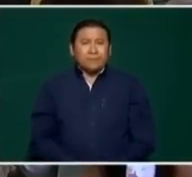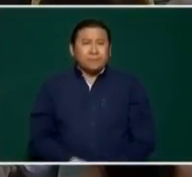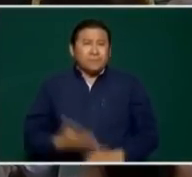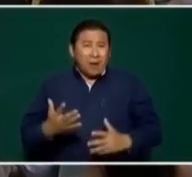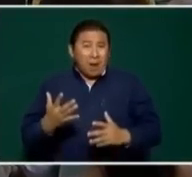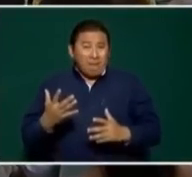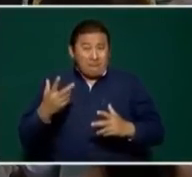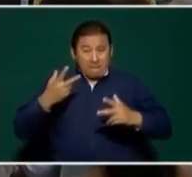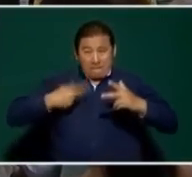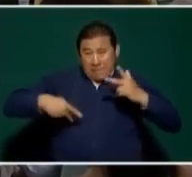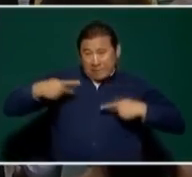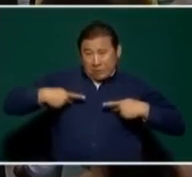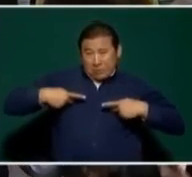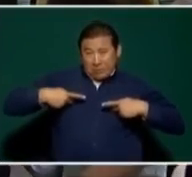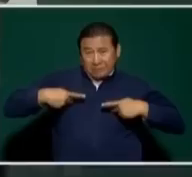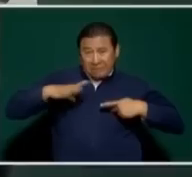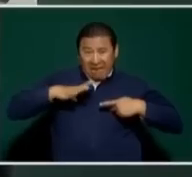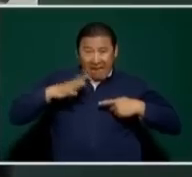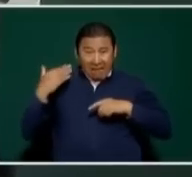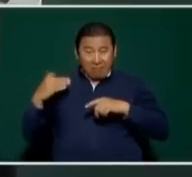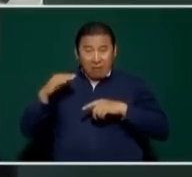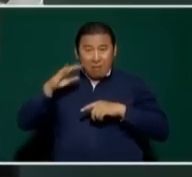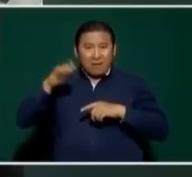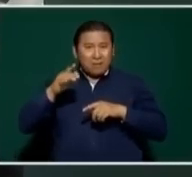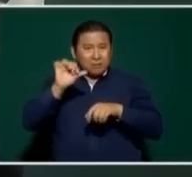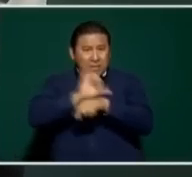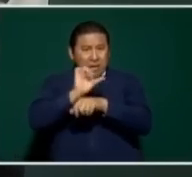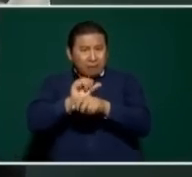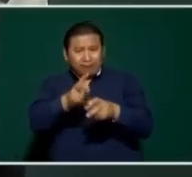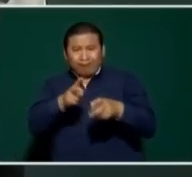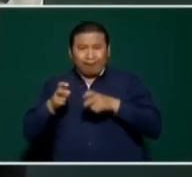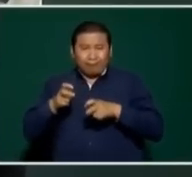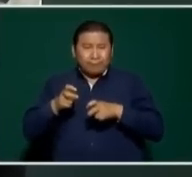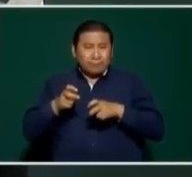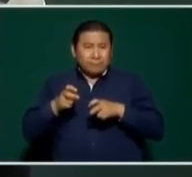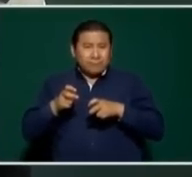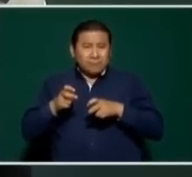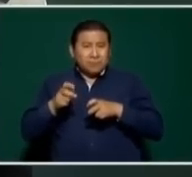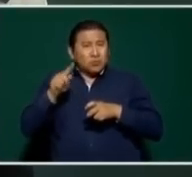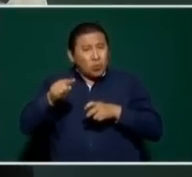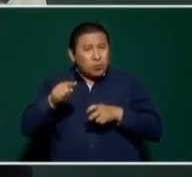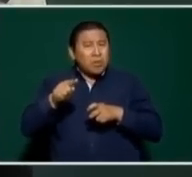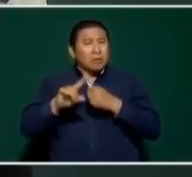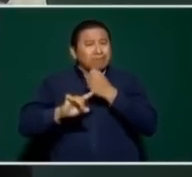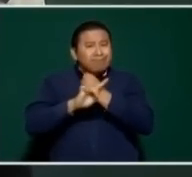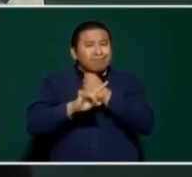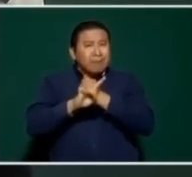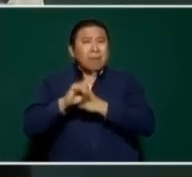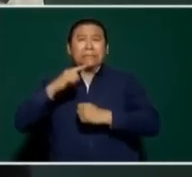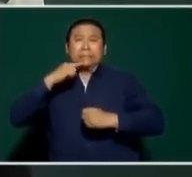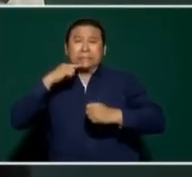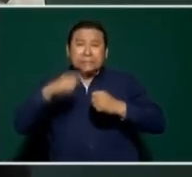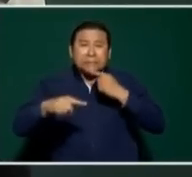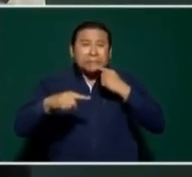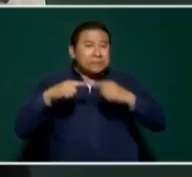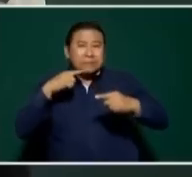pero homicidio y robo de vehículo son de los delitos que más se